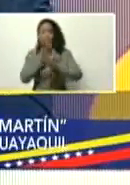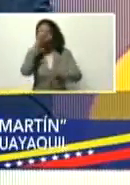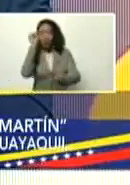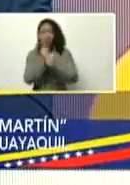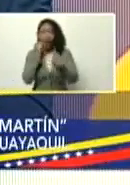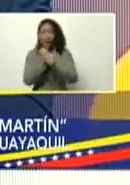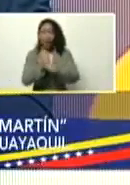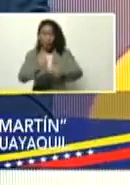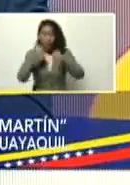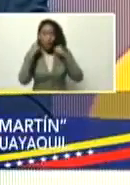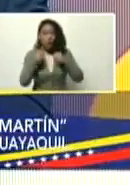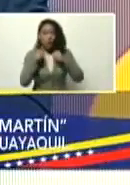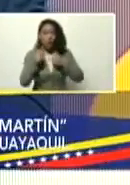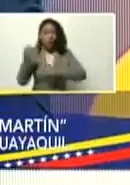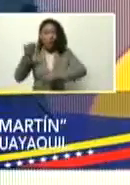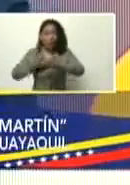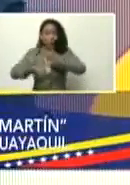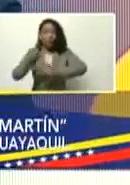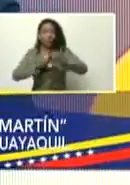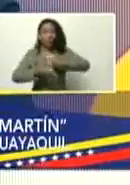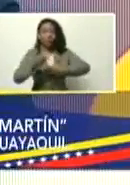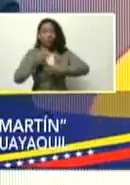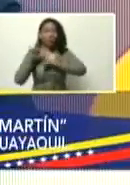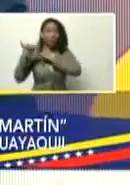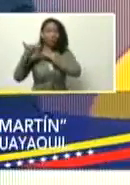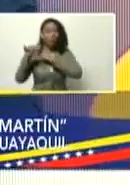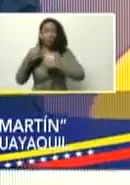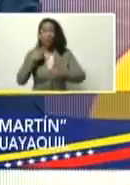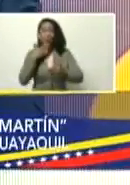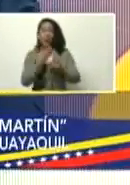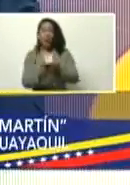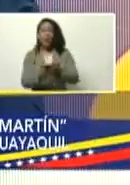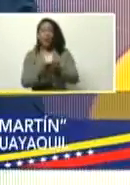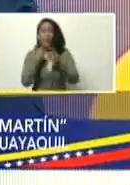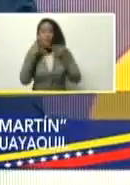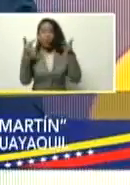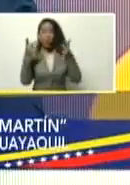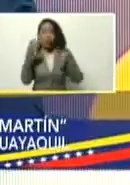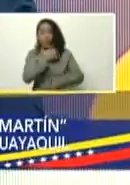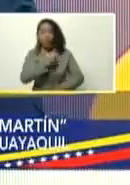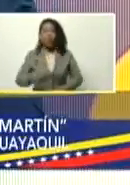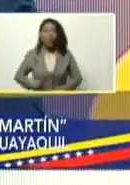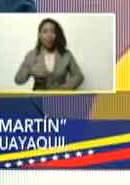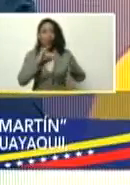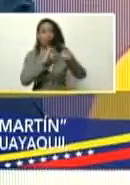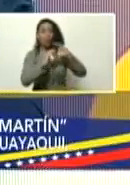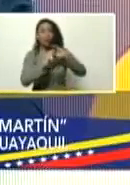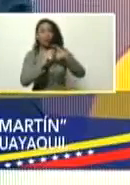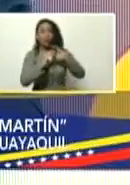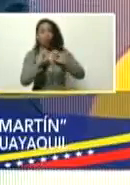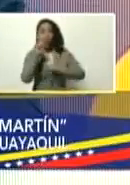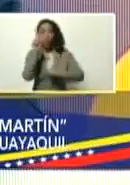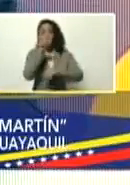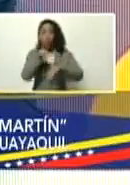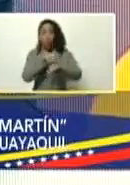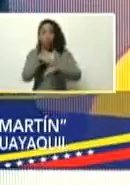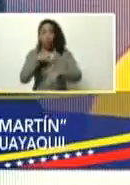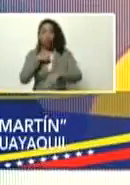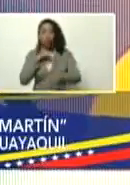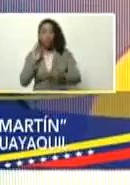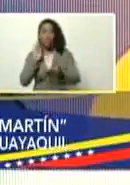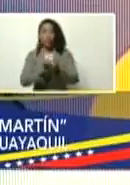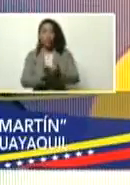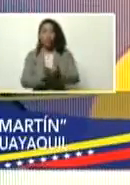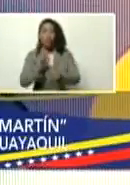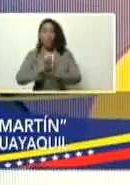intensamente en colaboración mutua. Y le agradezco acá públicamente, presidente, que lo que conversamos hace unas horas lo estamos